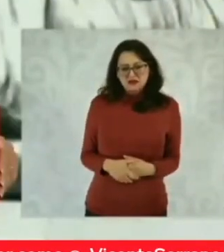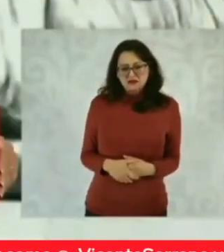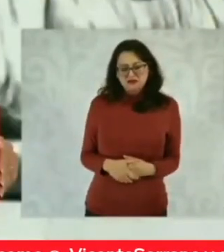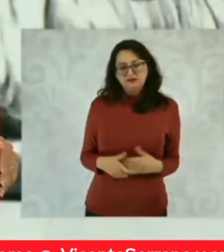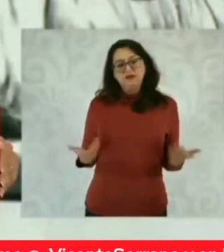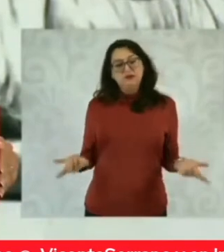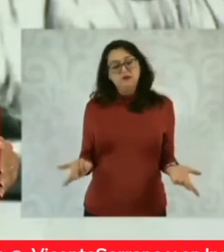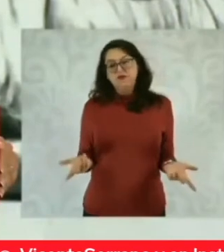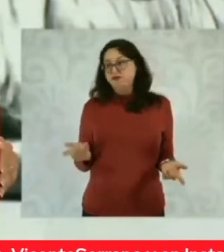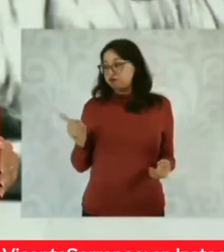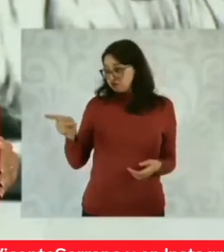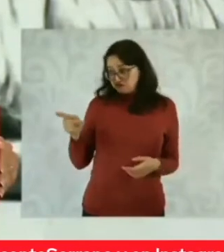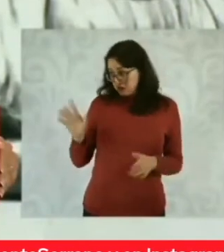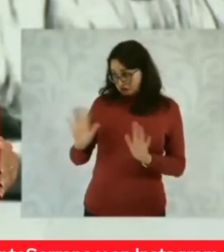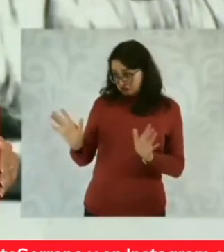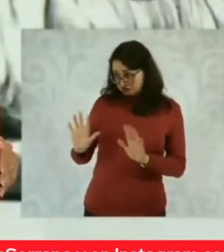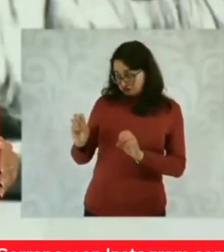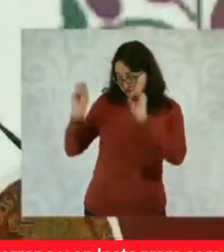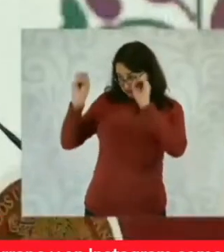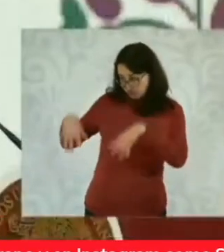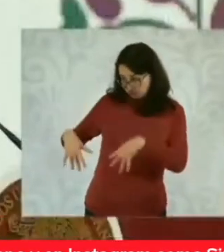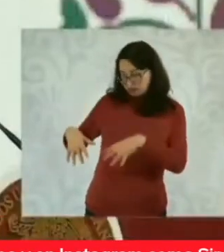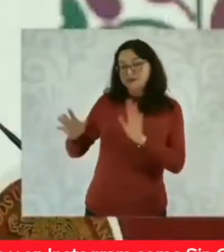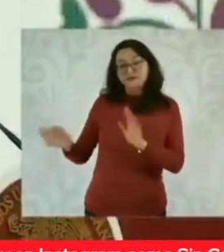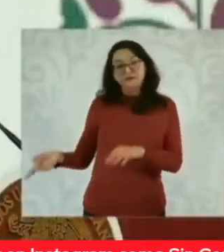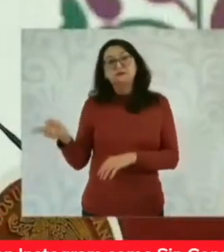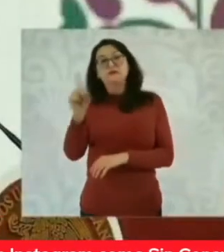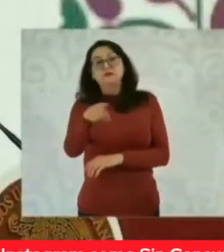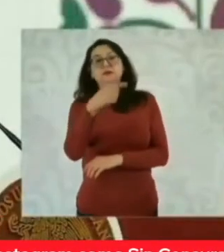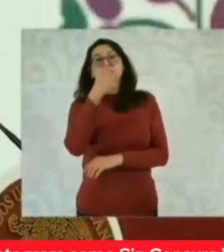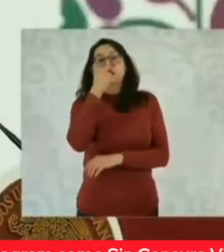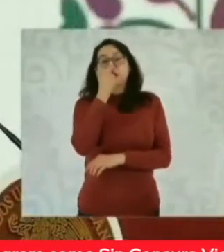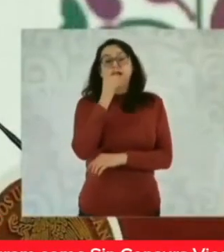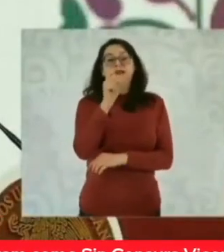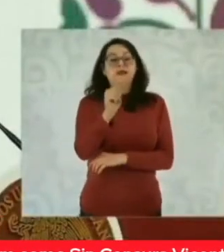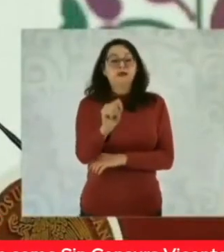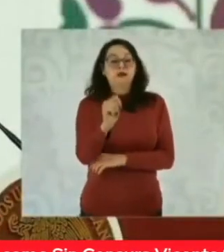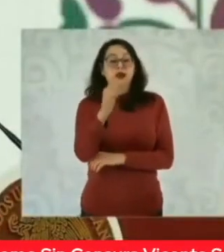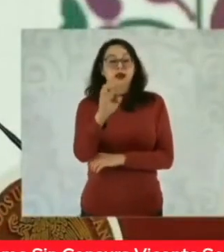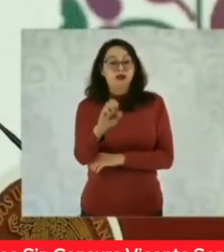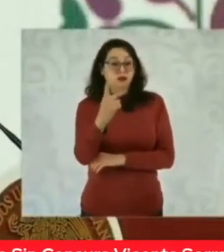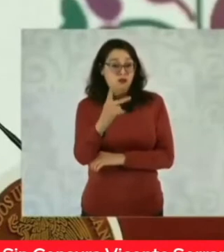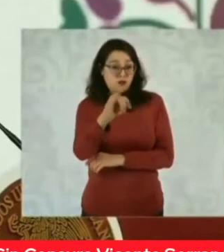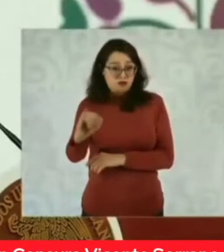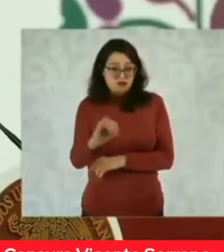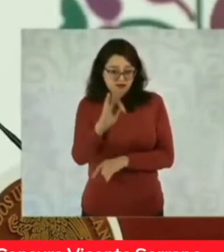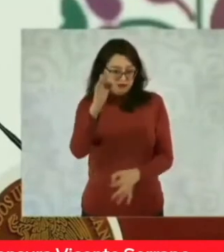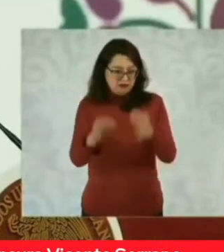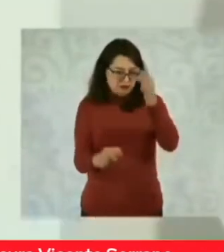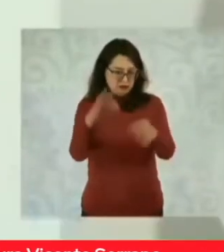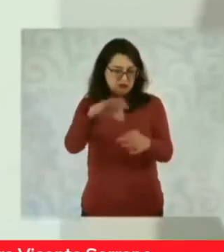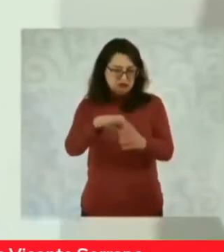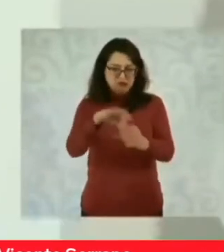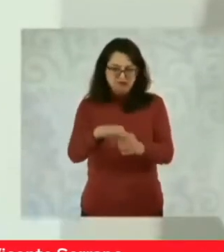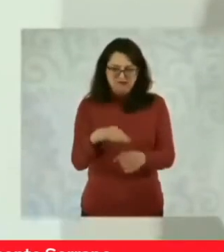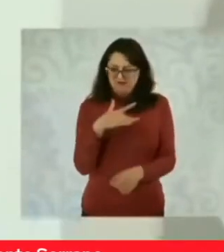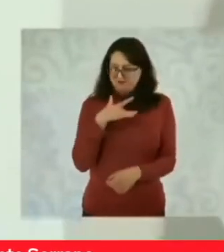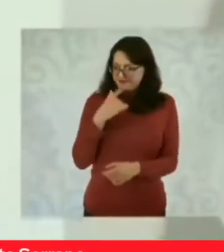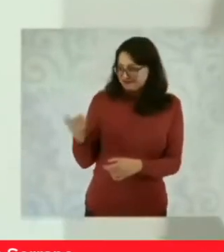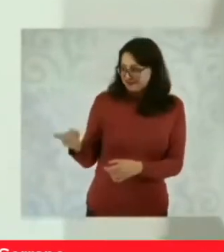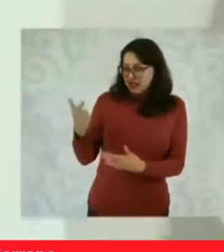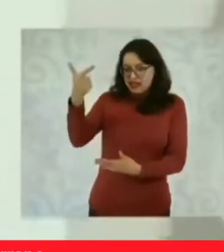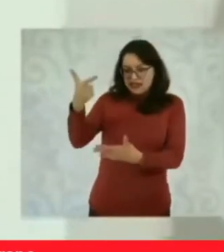Tribunal Electoral? Que los 3,000 y tantos que quedaron en la primera selección de